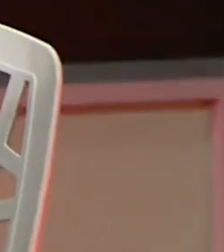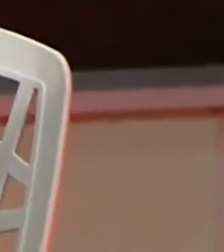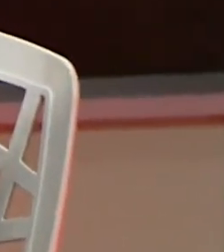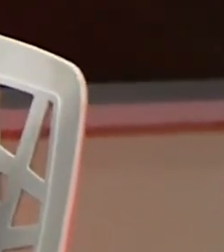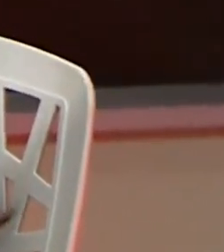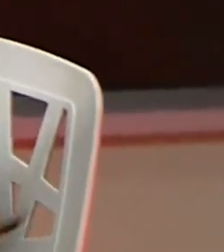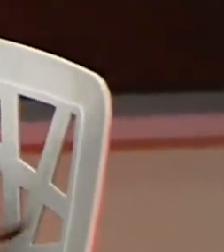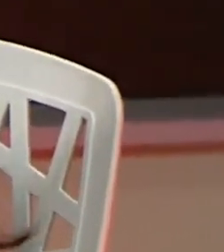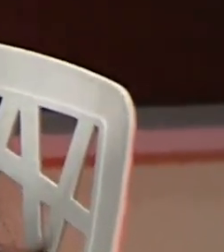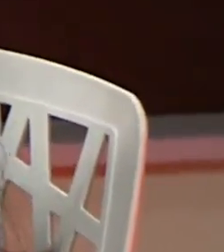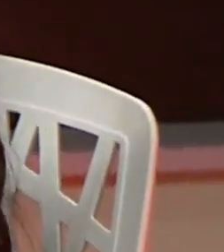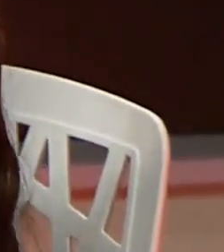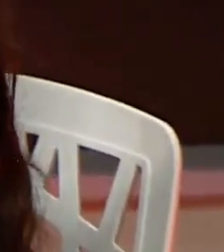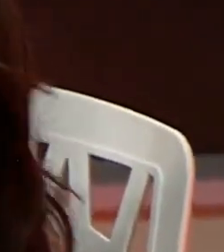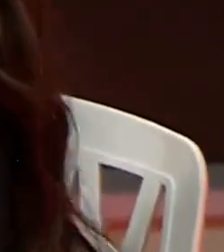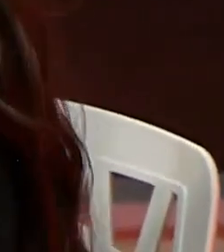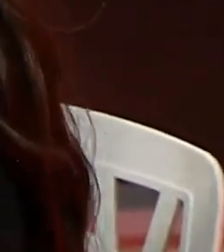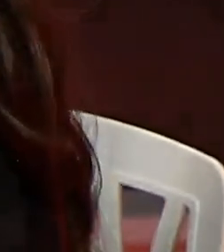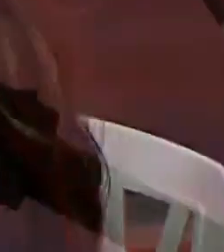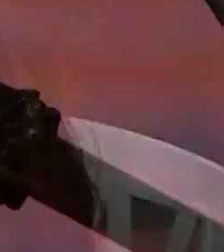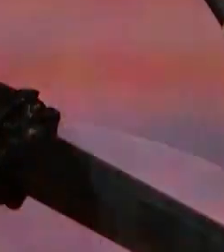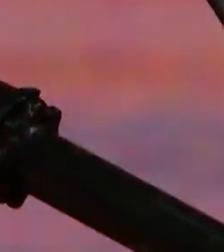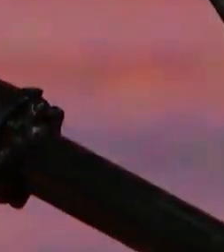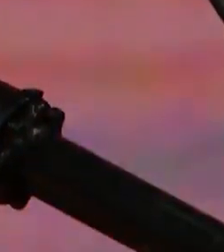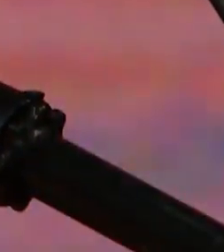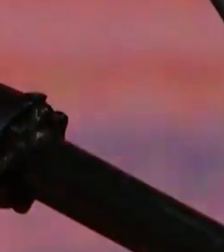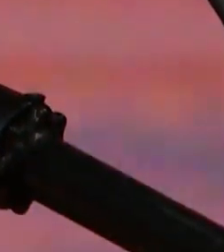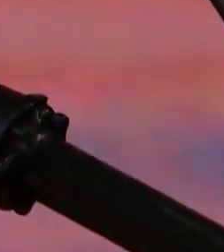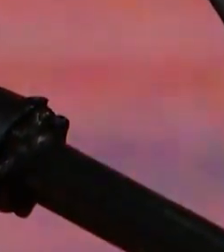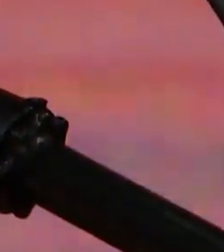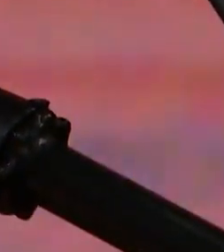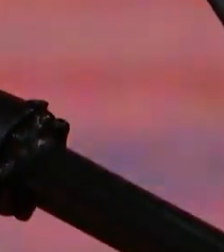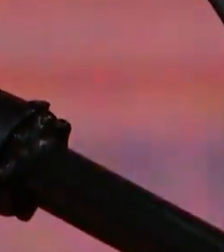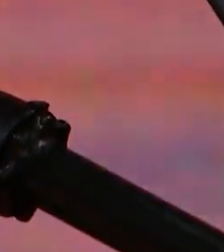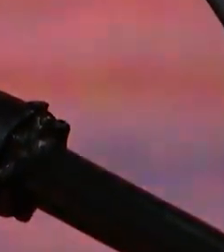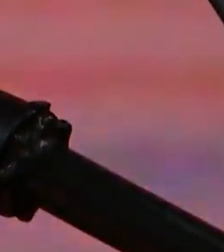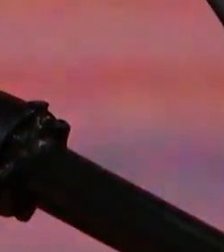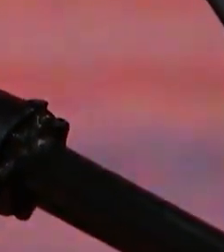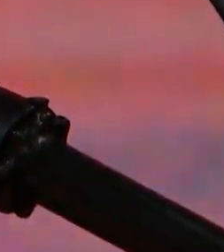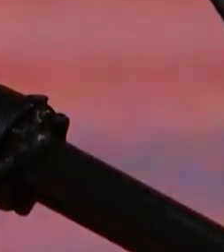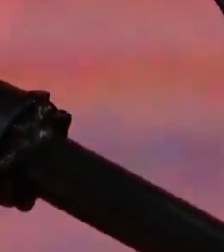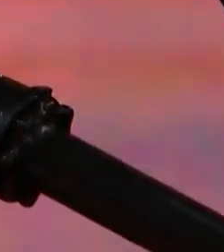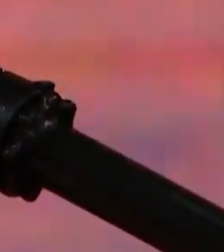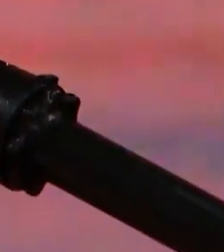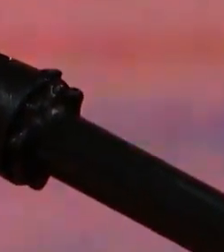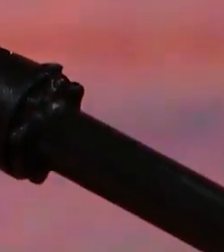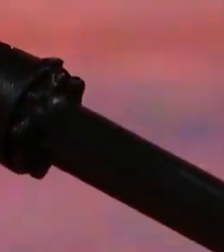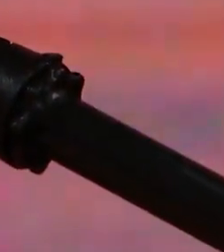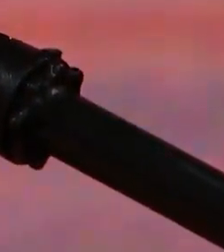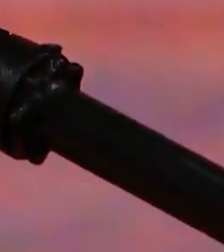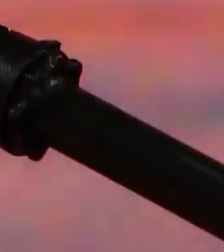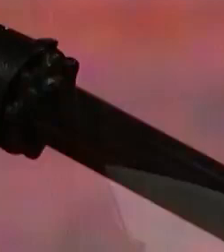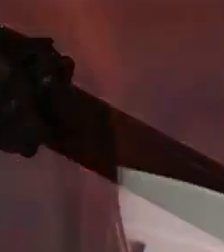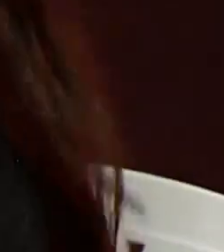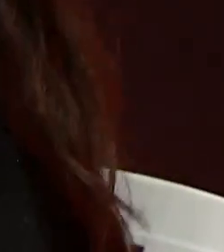Come on, baby, light my fire. Come on, come on, come on, come on. Come on, baby, light my fire. Come on, come on, come